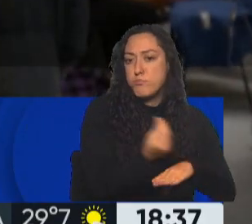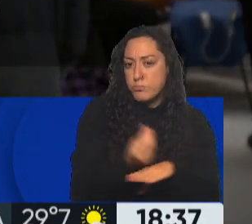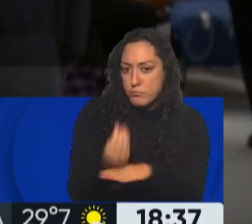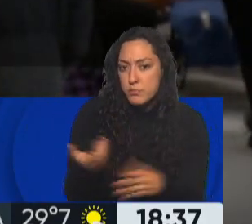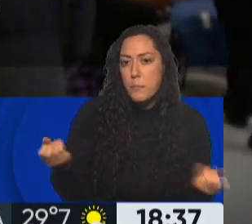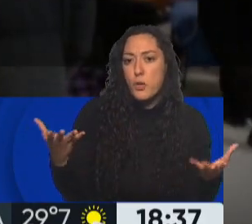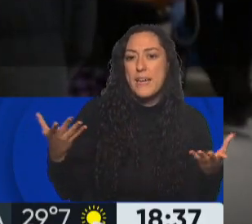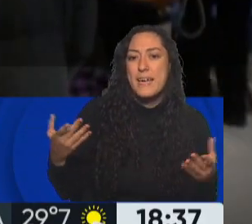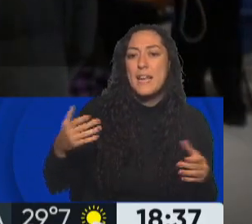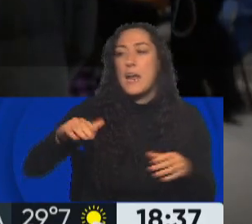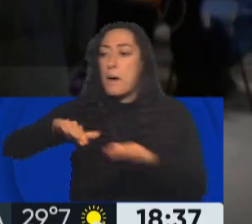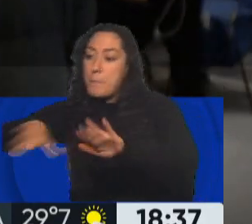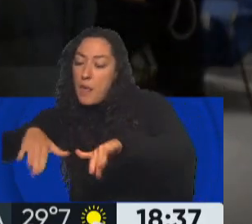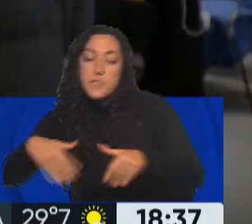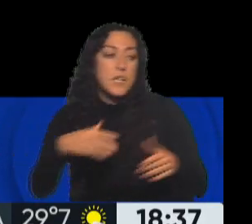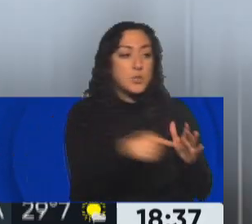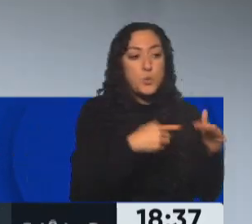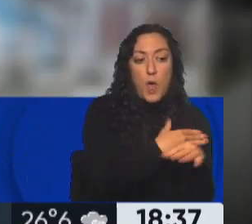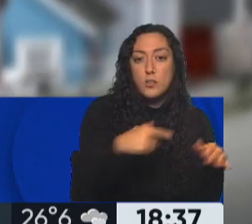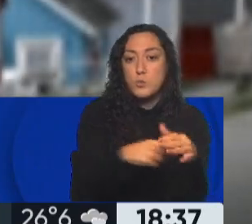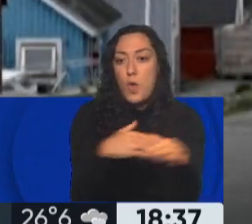cities against the coast, and we don't want that.